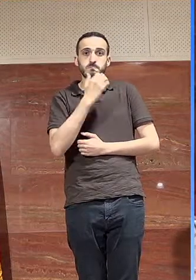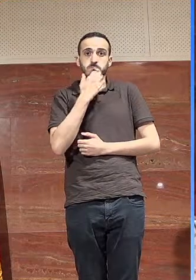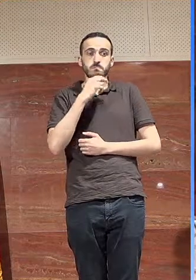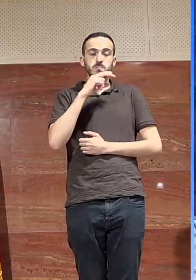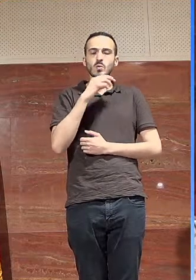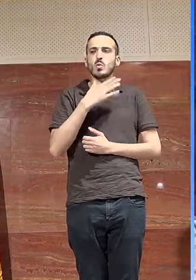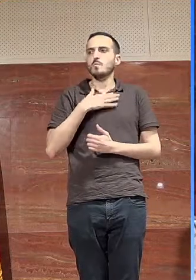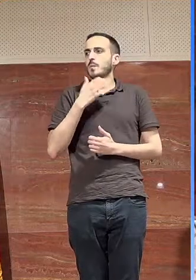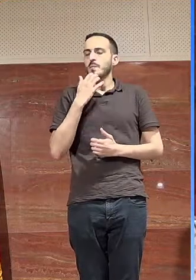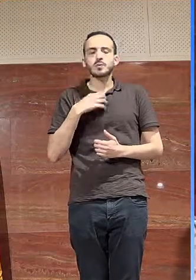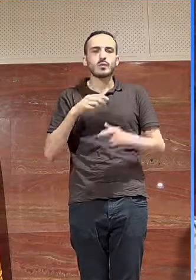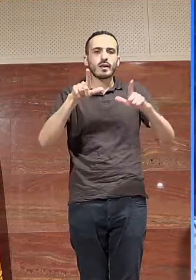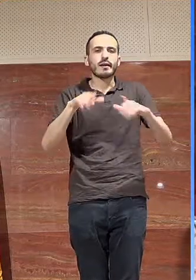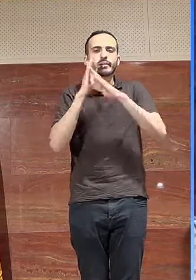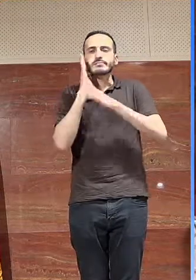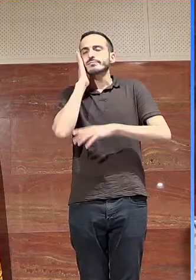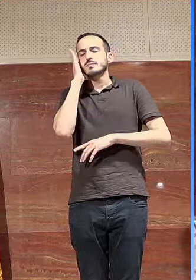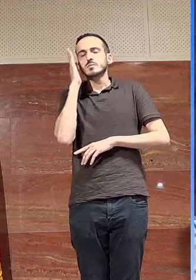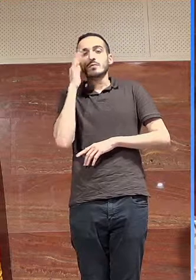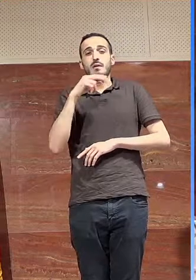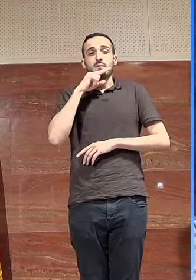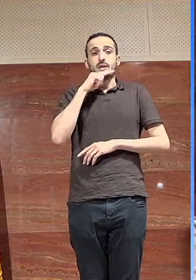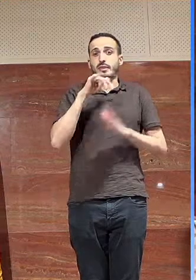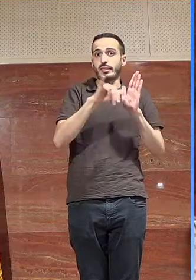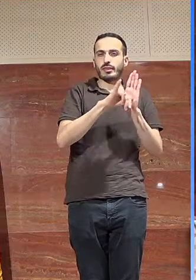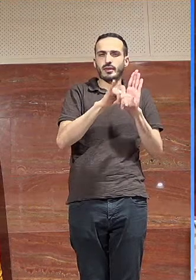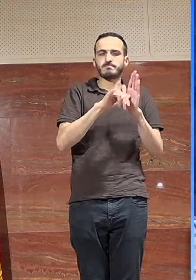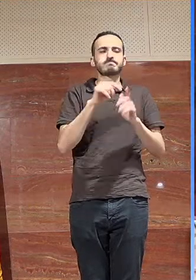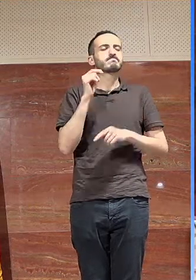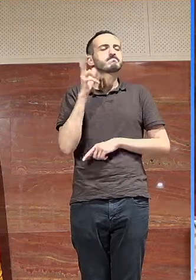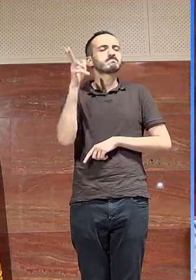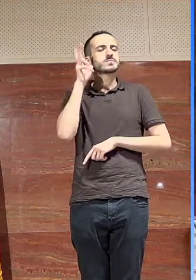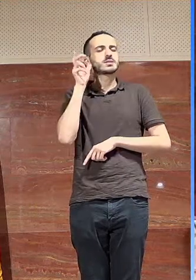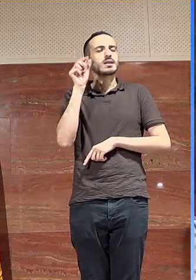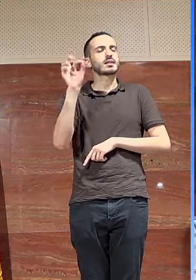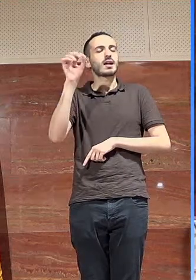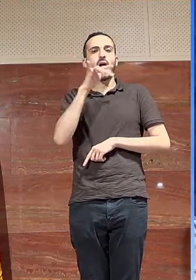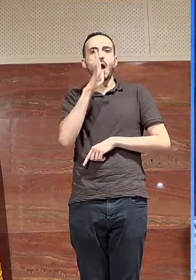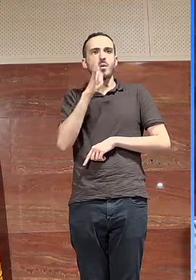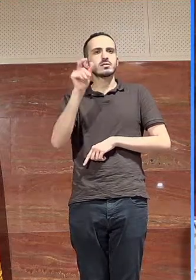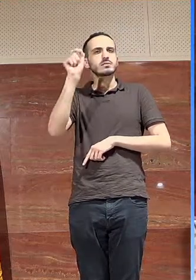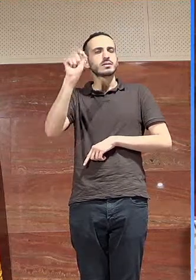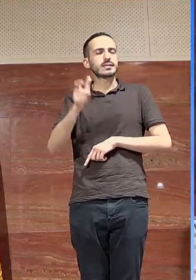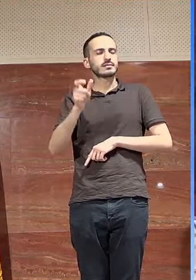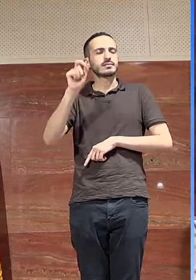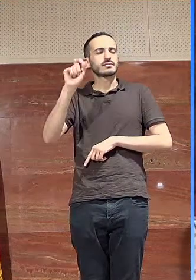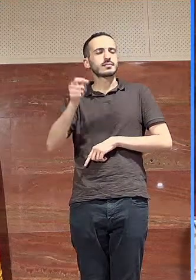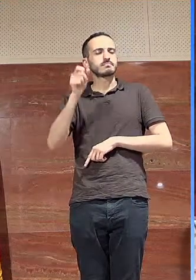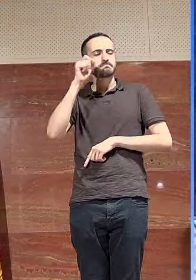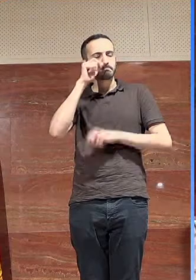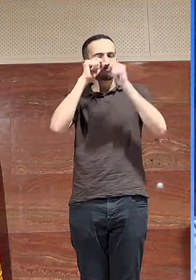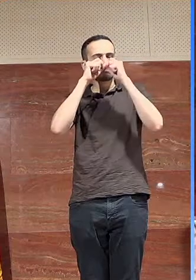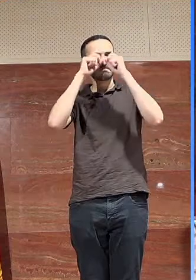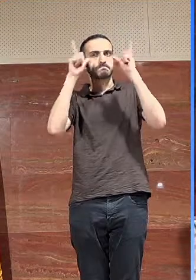vas a dormir, ¿no? Y tienes el cuarto de baño al lado y oyes esa gotita, ¿no? El clic, clic, clic, que es como un